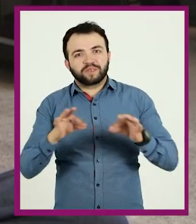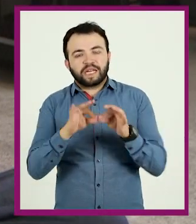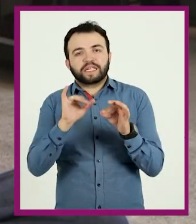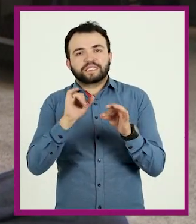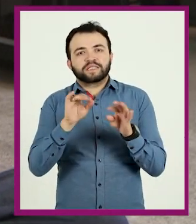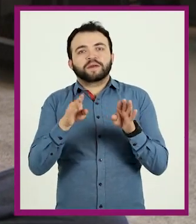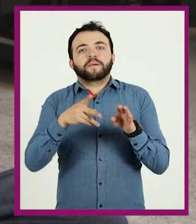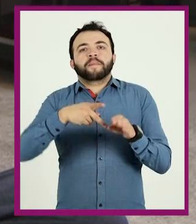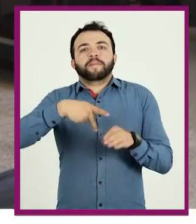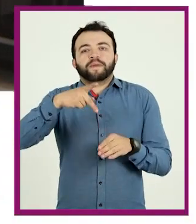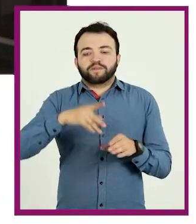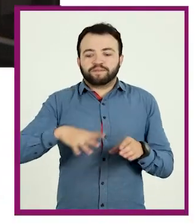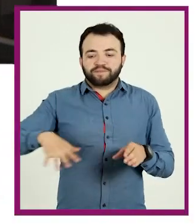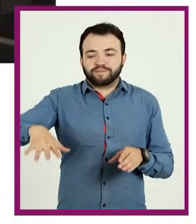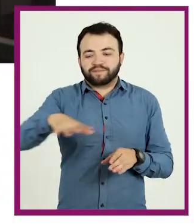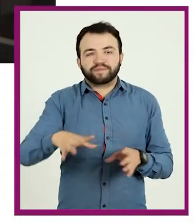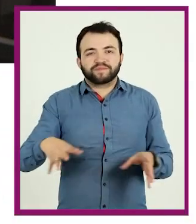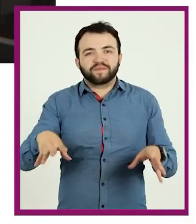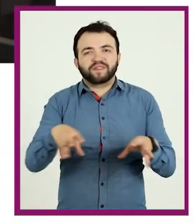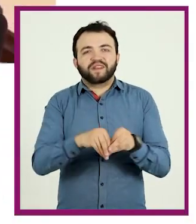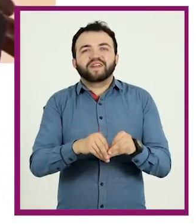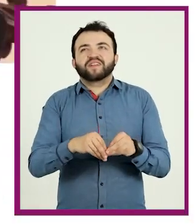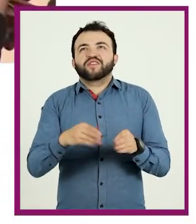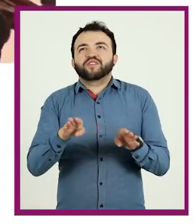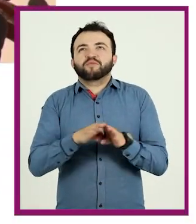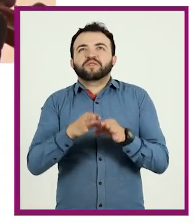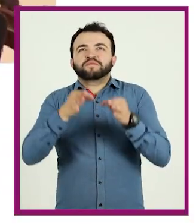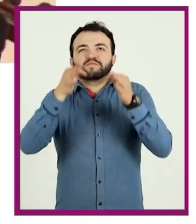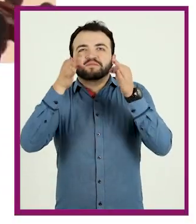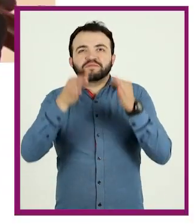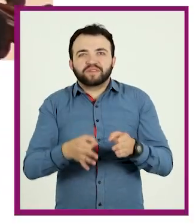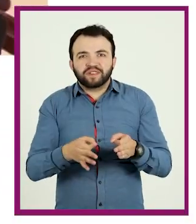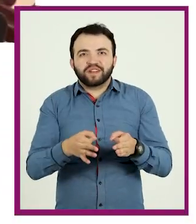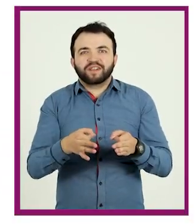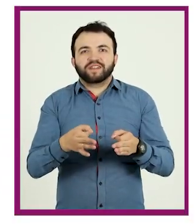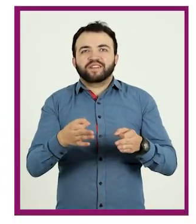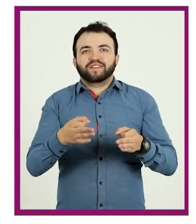y es mucho más seria y formal de lo que uno pensaría.